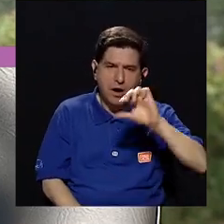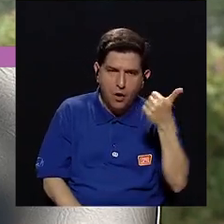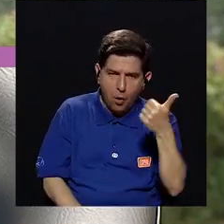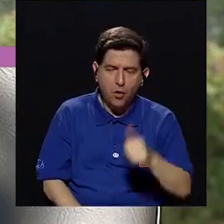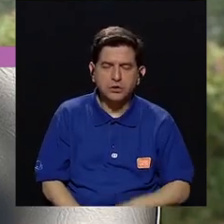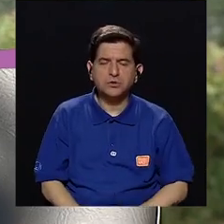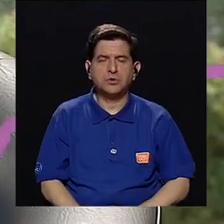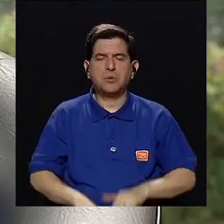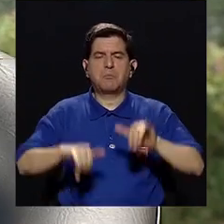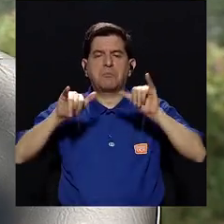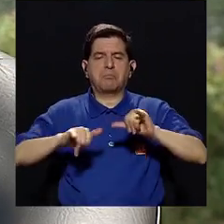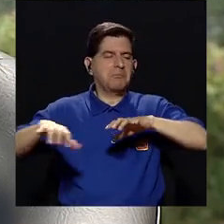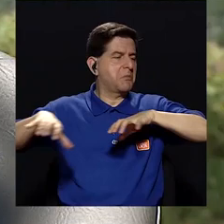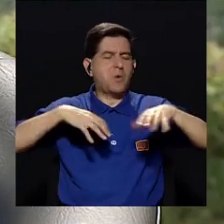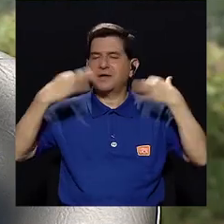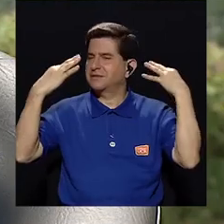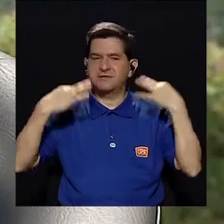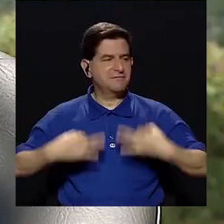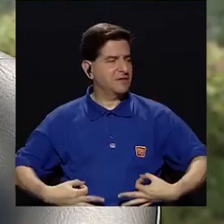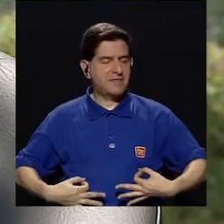el sedentarismo